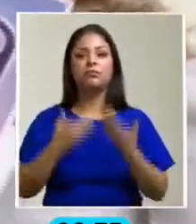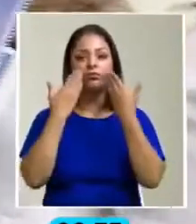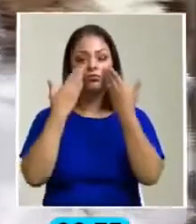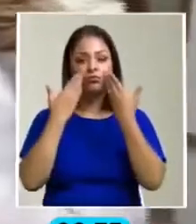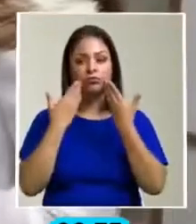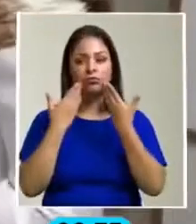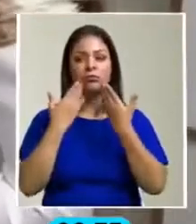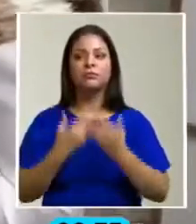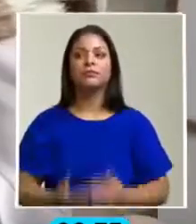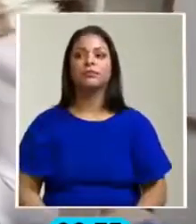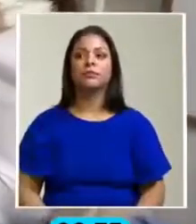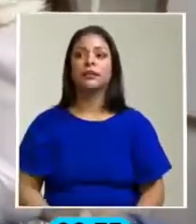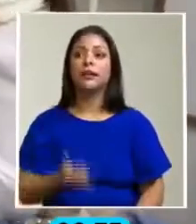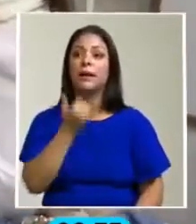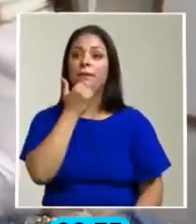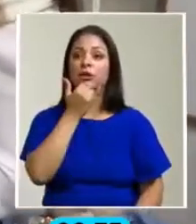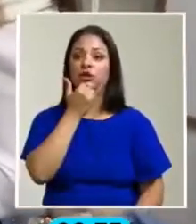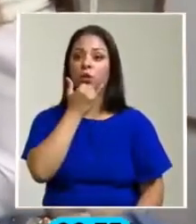qué le pasó?